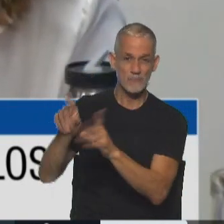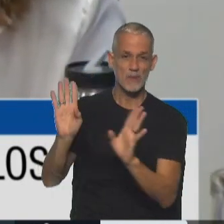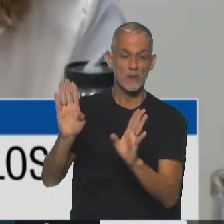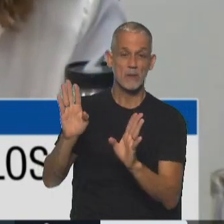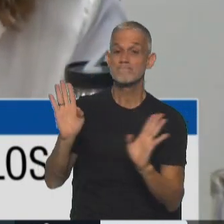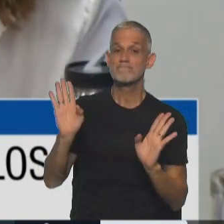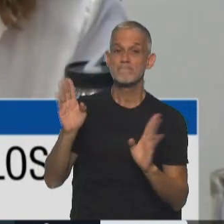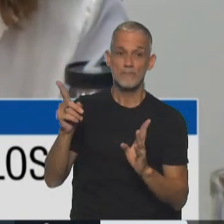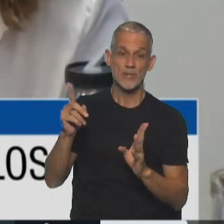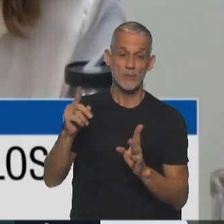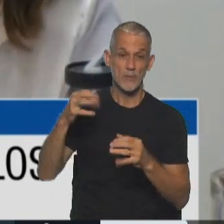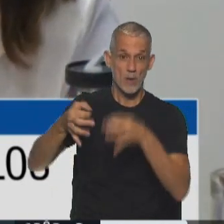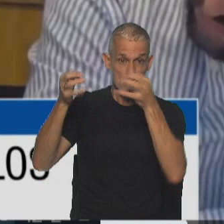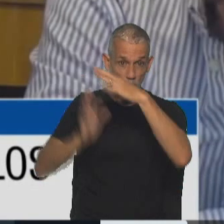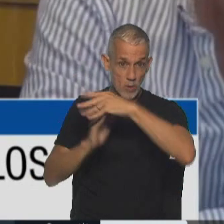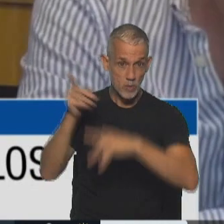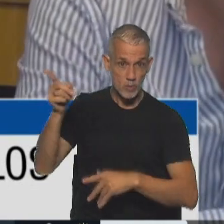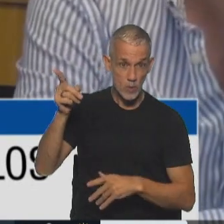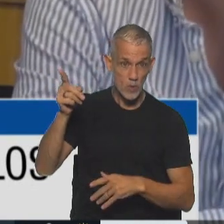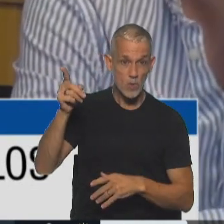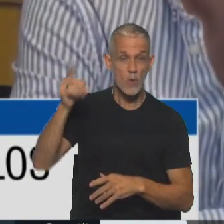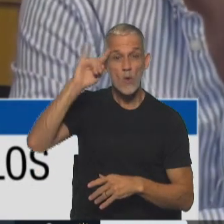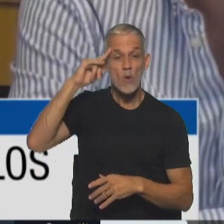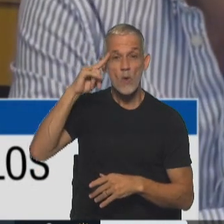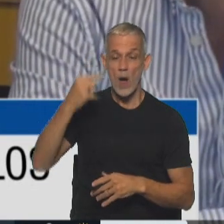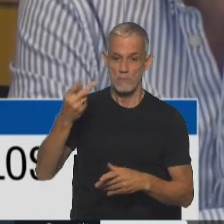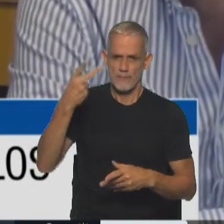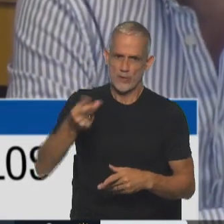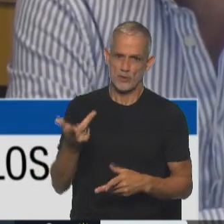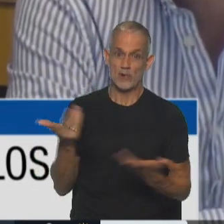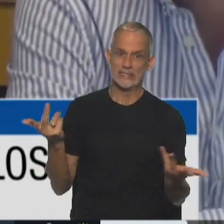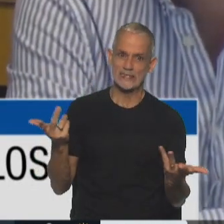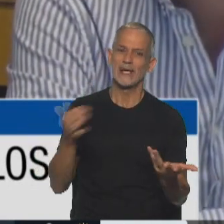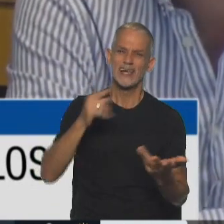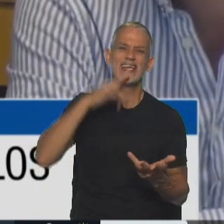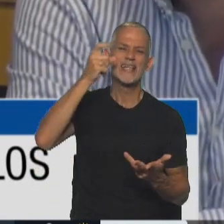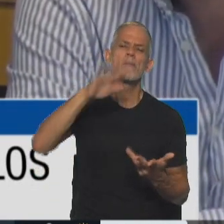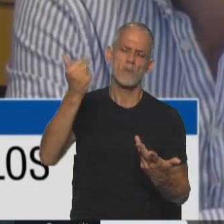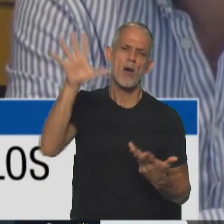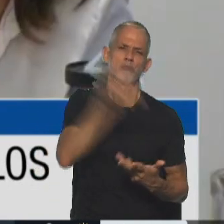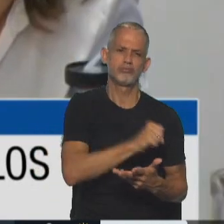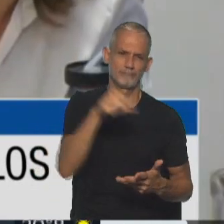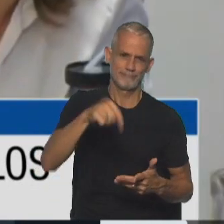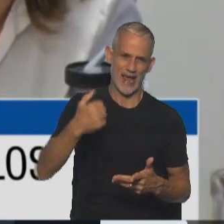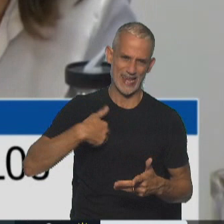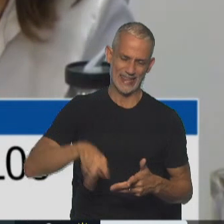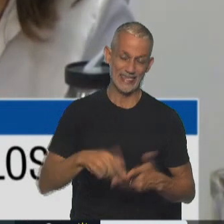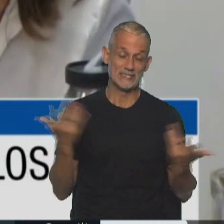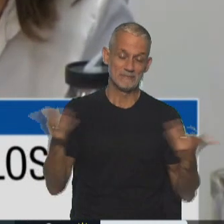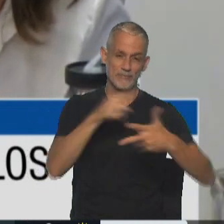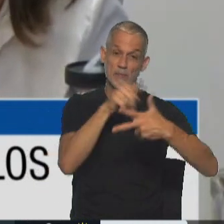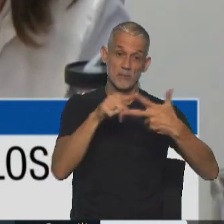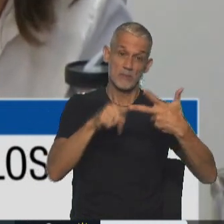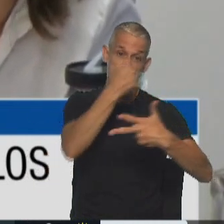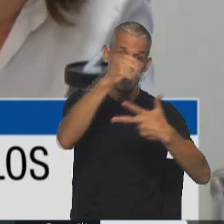como exilado político y en realidad esto ya abre el camino para que lo traiga pero bueno concretamente